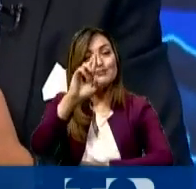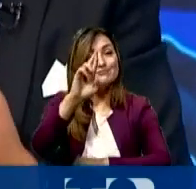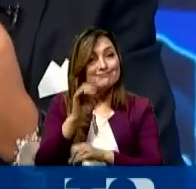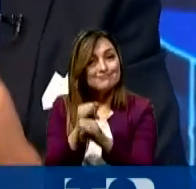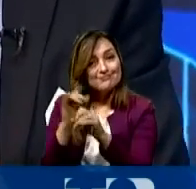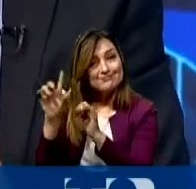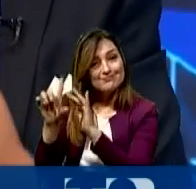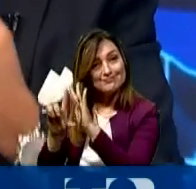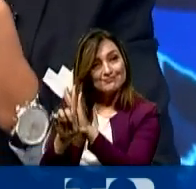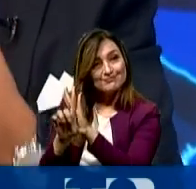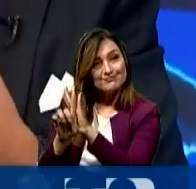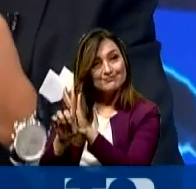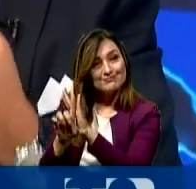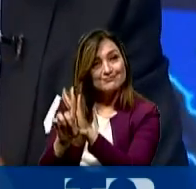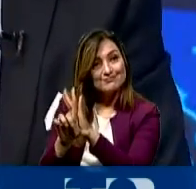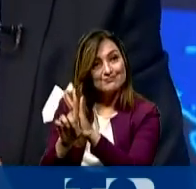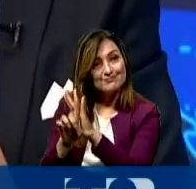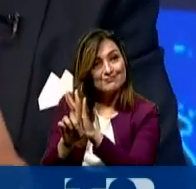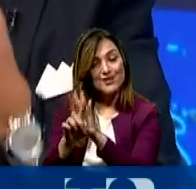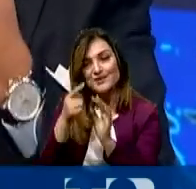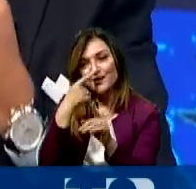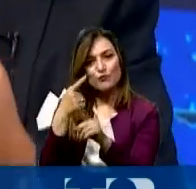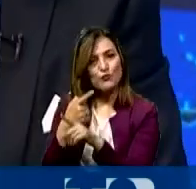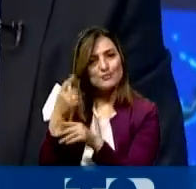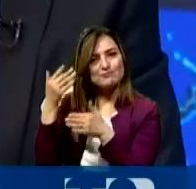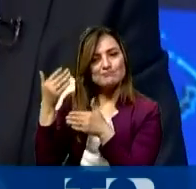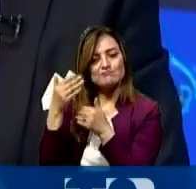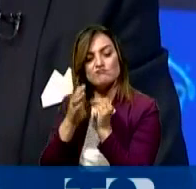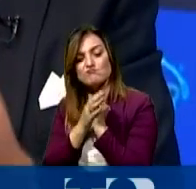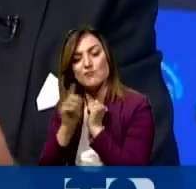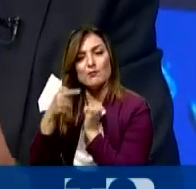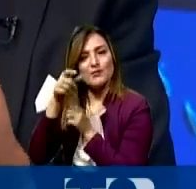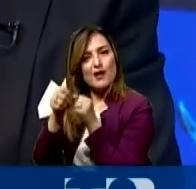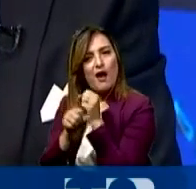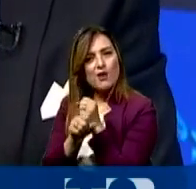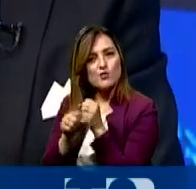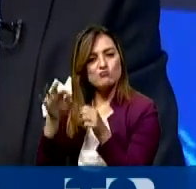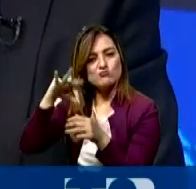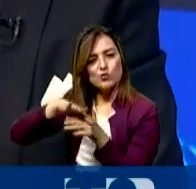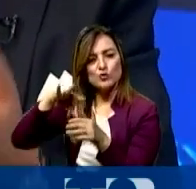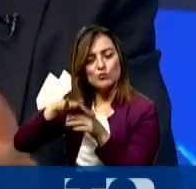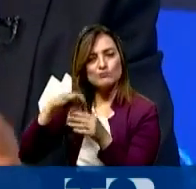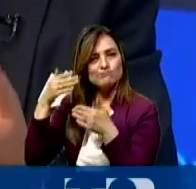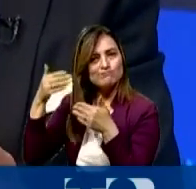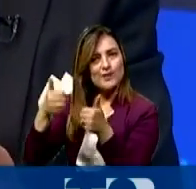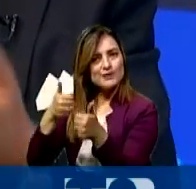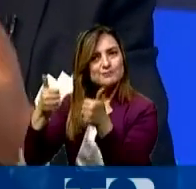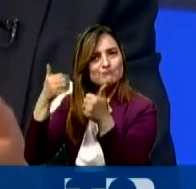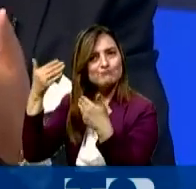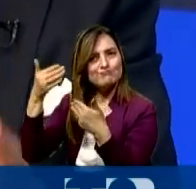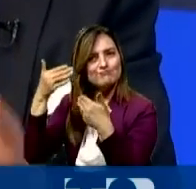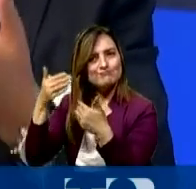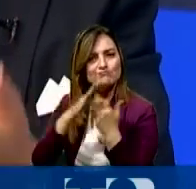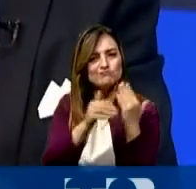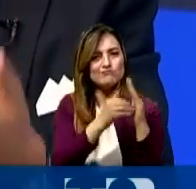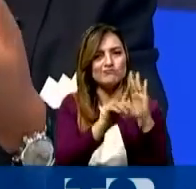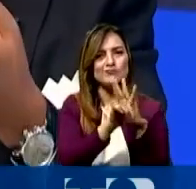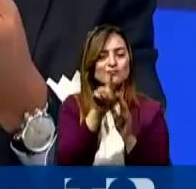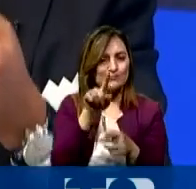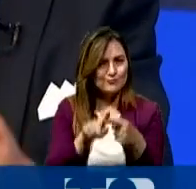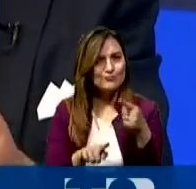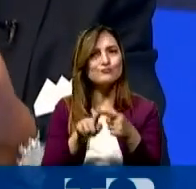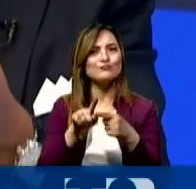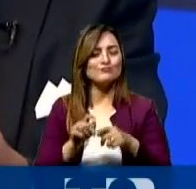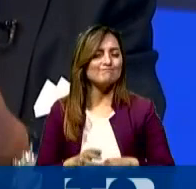la ley no puede por intereses políticos por agendas electorales violentarse la ley los asambleístas no pueden proponer